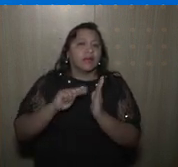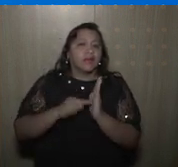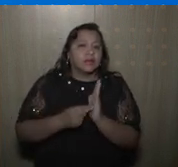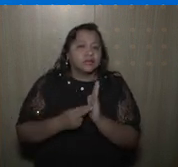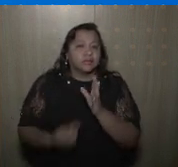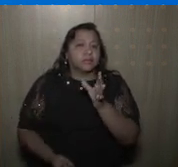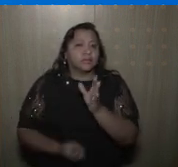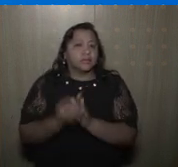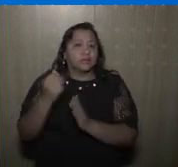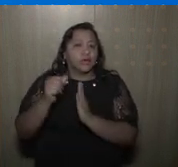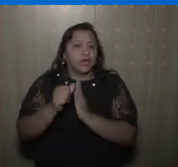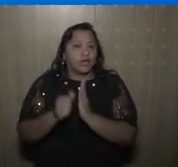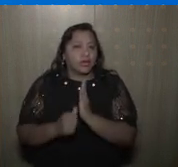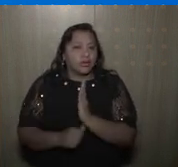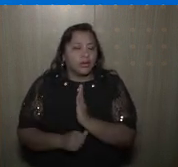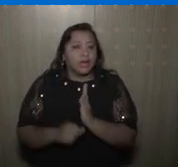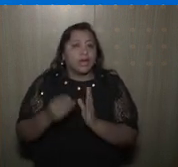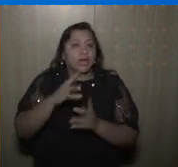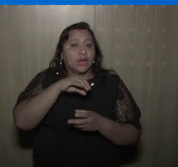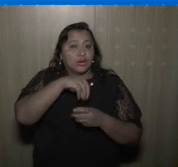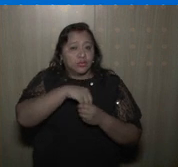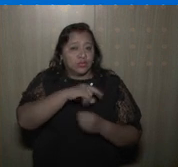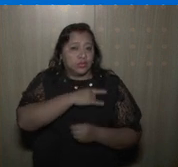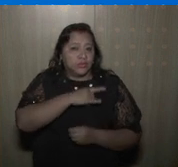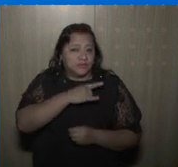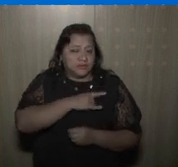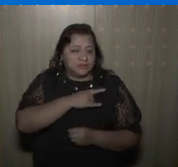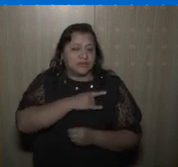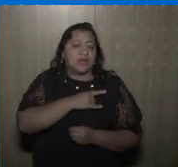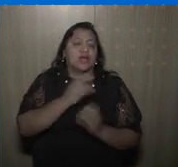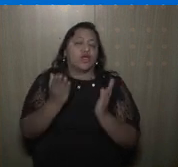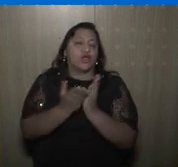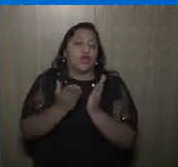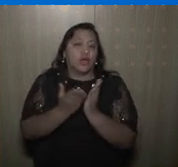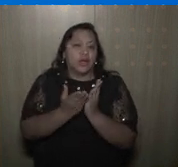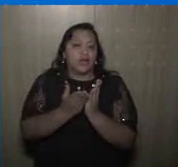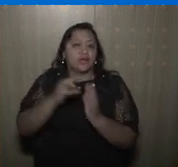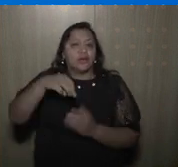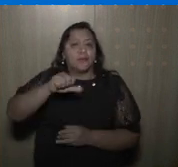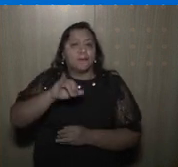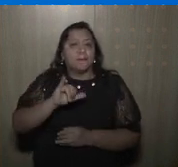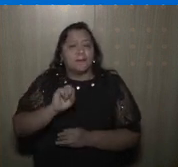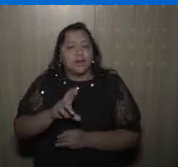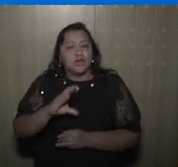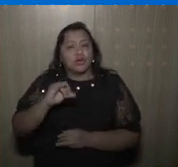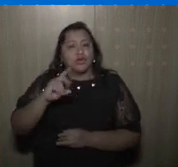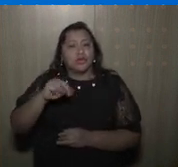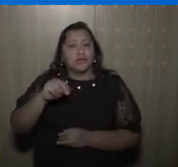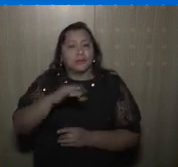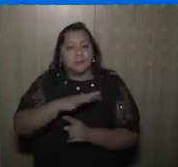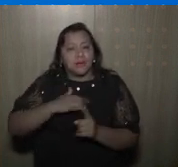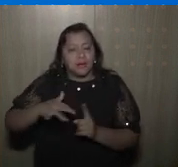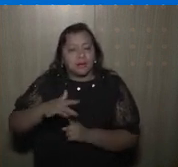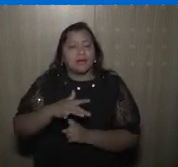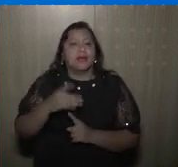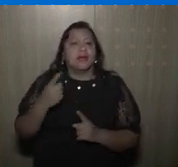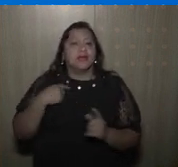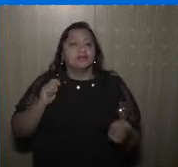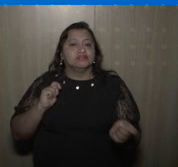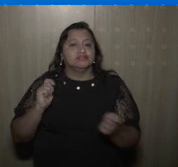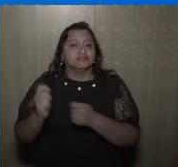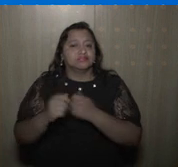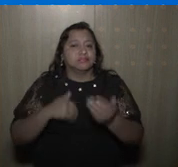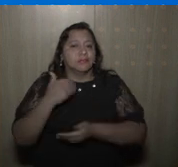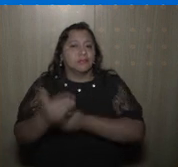nuevos, al interior de la Universidad Colegio Mayor de Cundinamarca se establecen controles para su construcción desde el inicio del proceso. Este trabajo